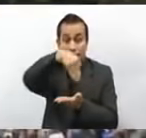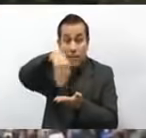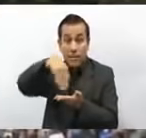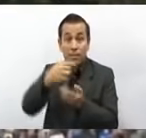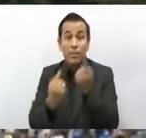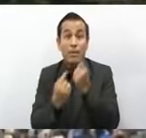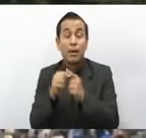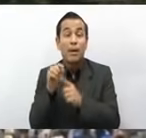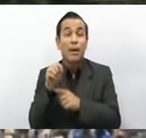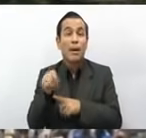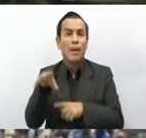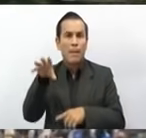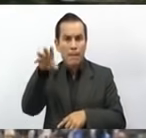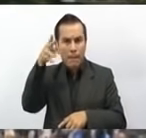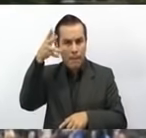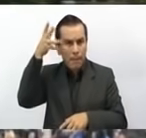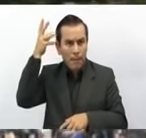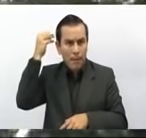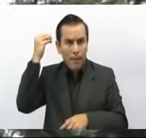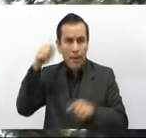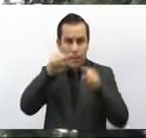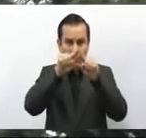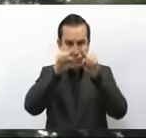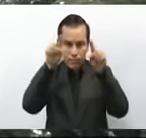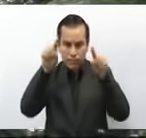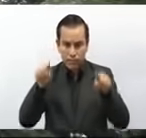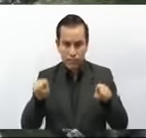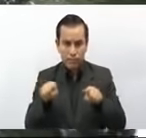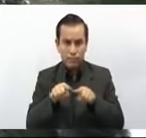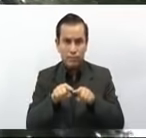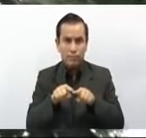una franja blanca en un rectángulo de tela.